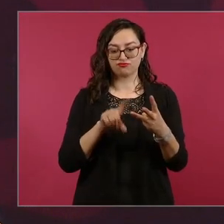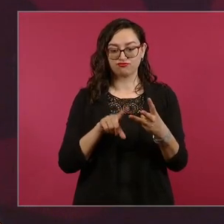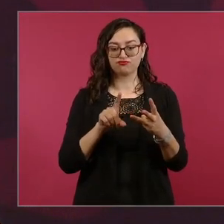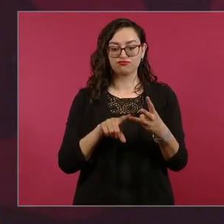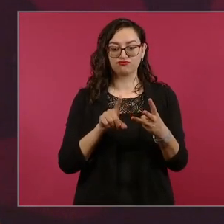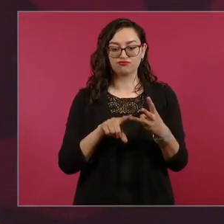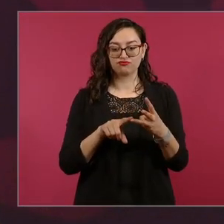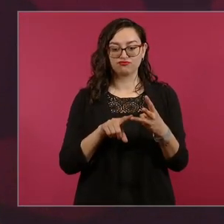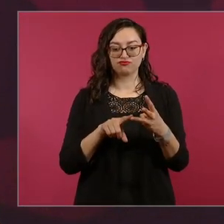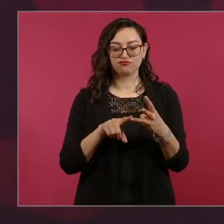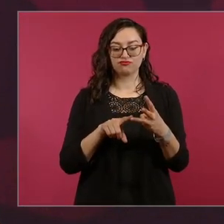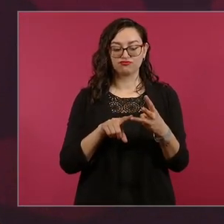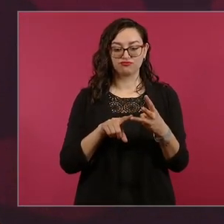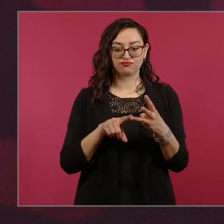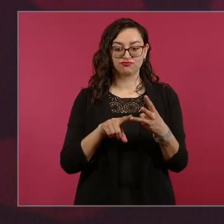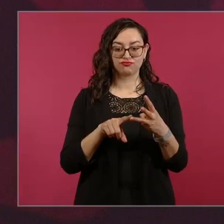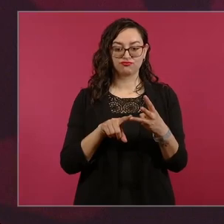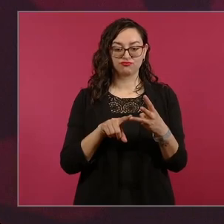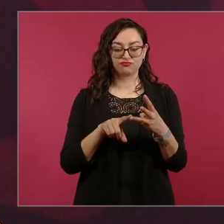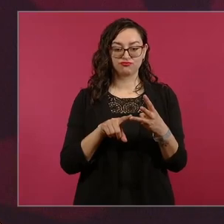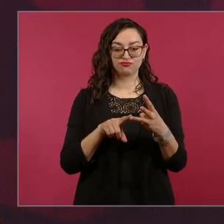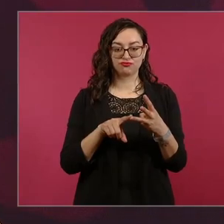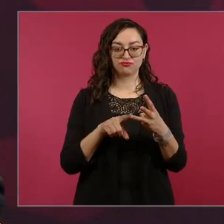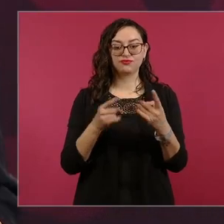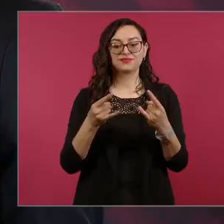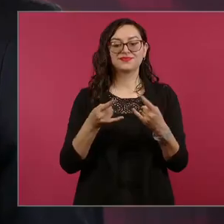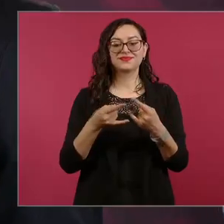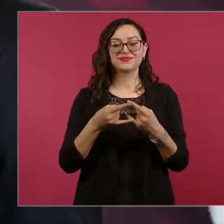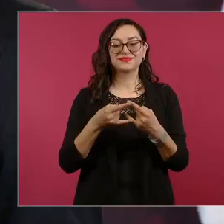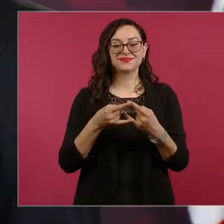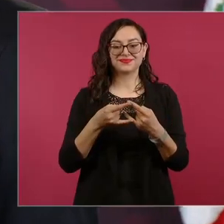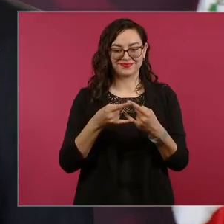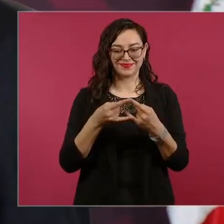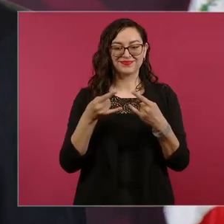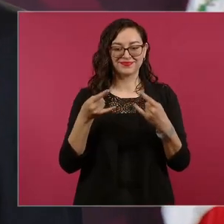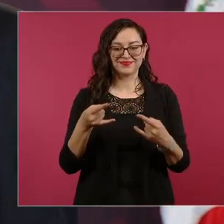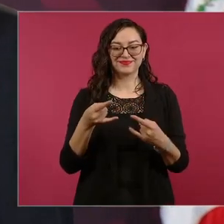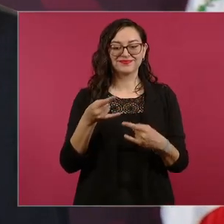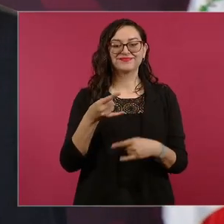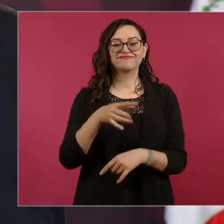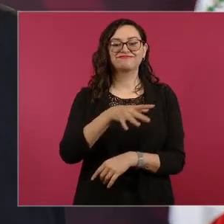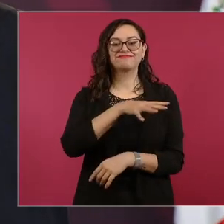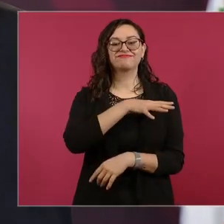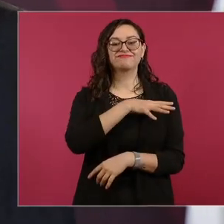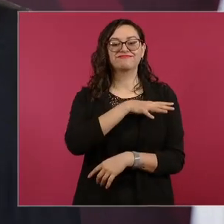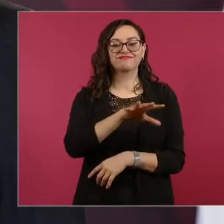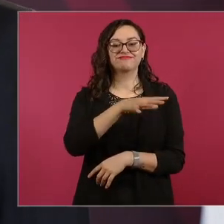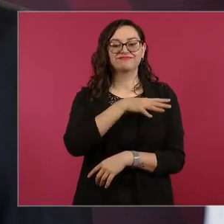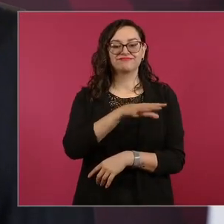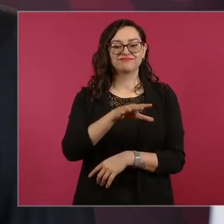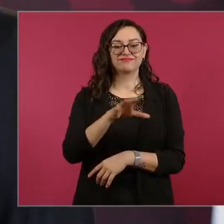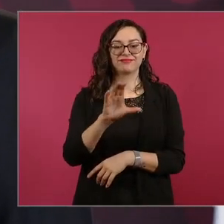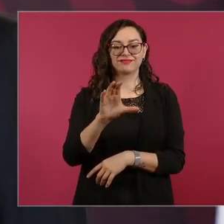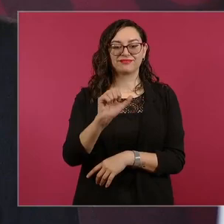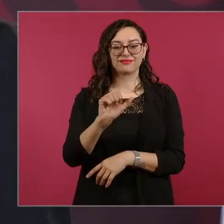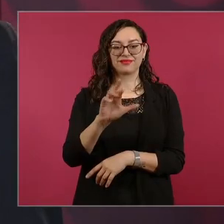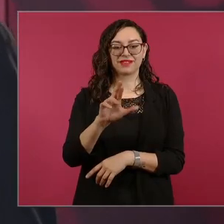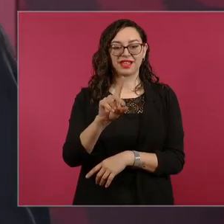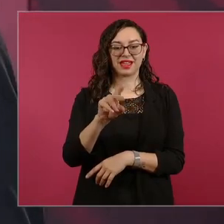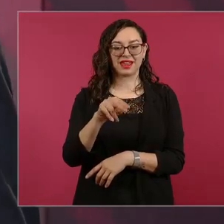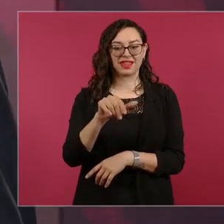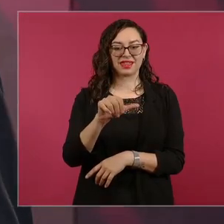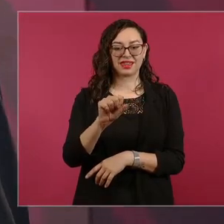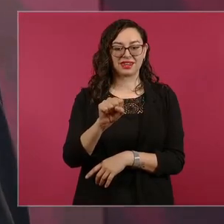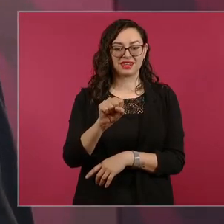la obra del general Cárdenas. Lo que escribo en